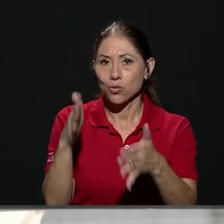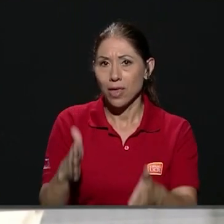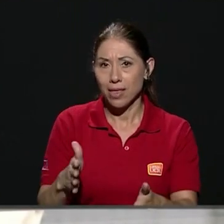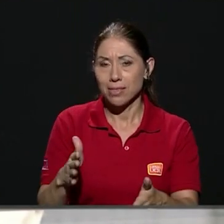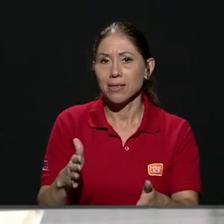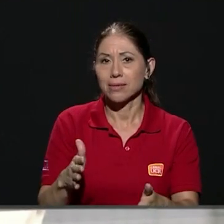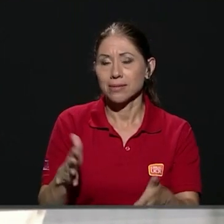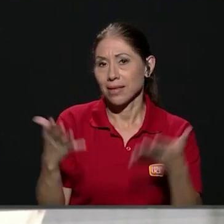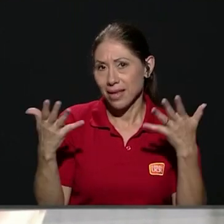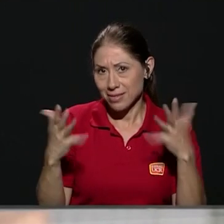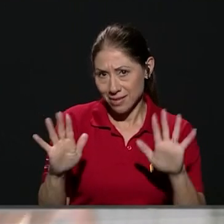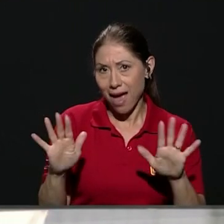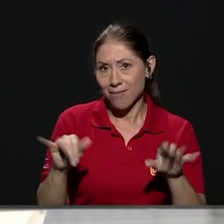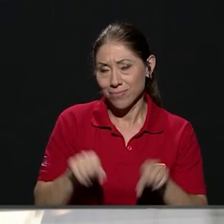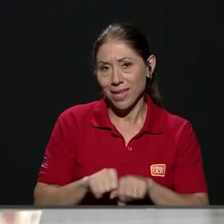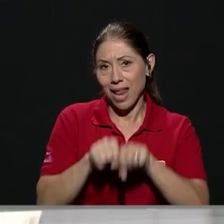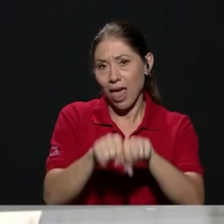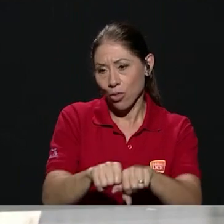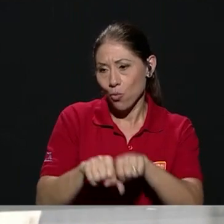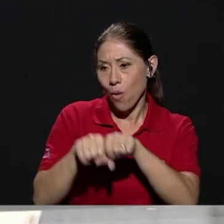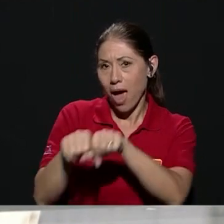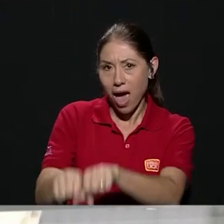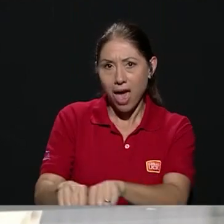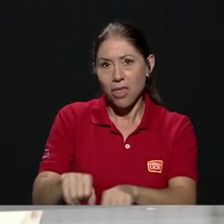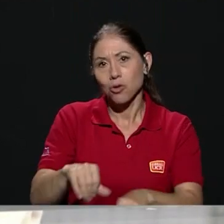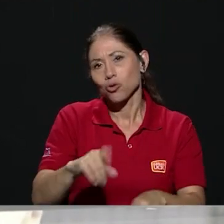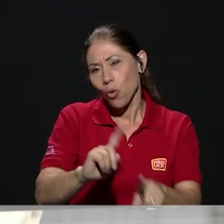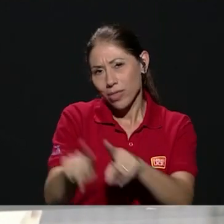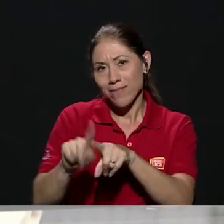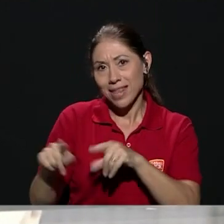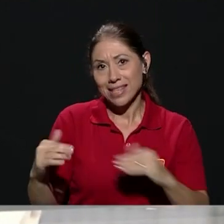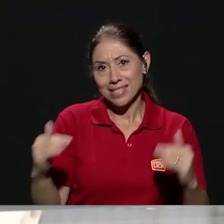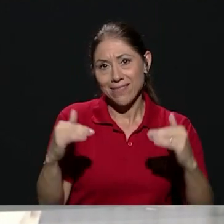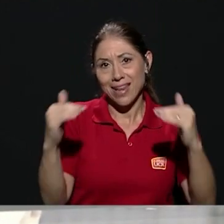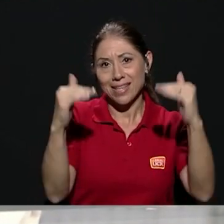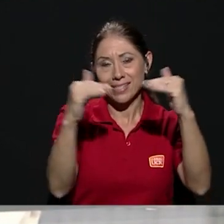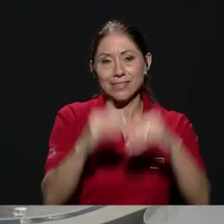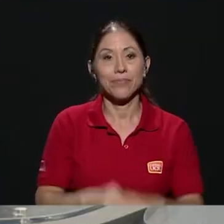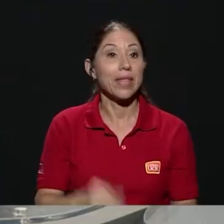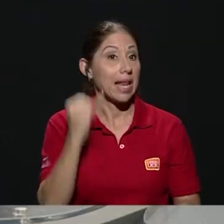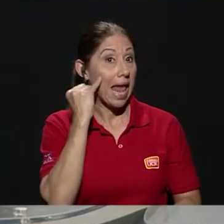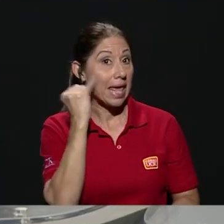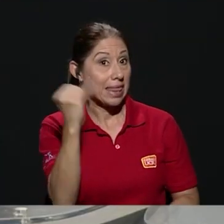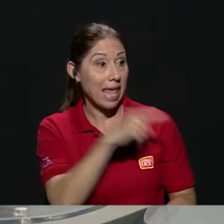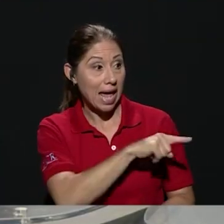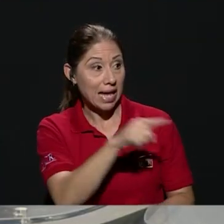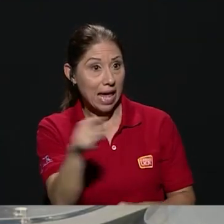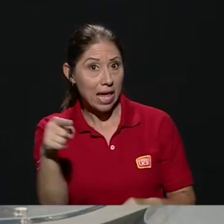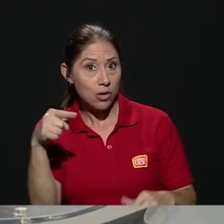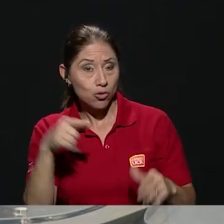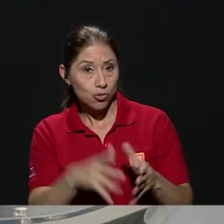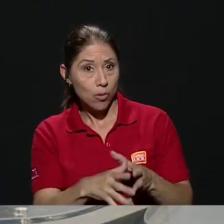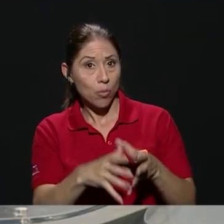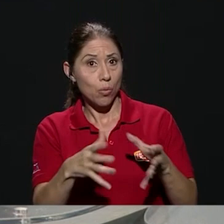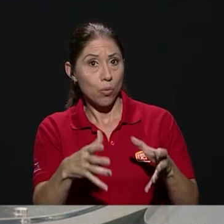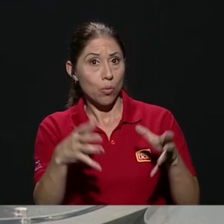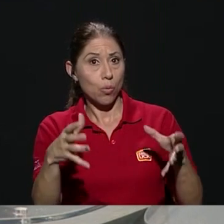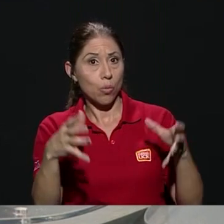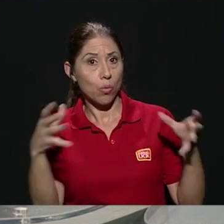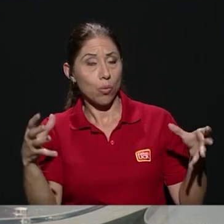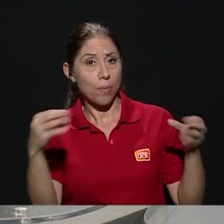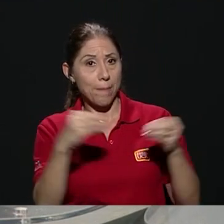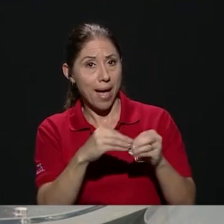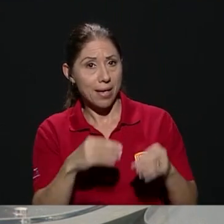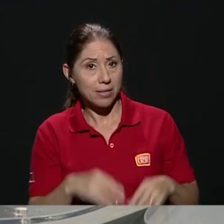371 estudiantes, que ya tenemos graduados, otros están en ciertos niveles, ¿verdad? Y me imagino que la idea es que ese acceso aumente, o sea, que cada vez haya